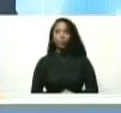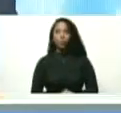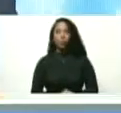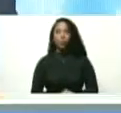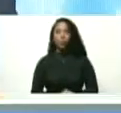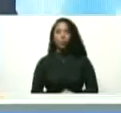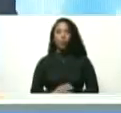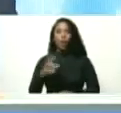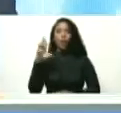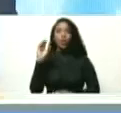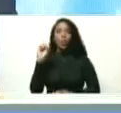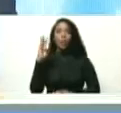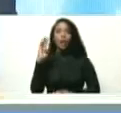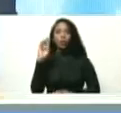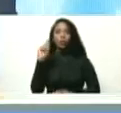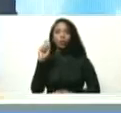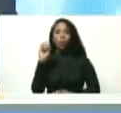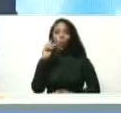Roberto Di Lanzo,